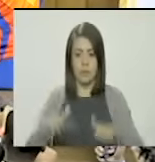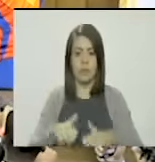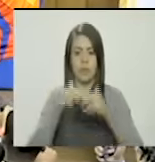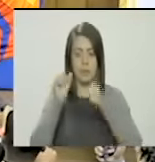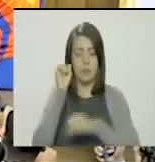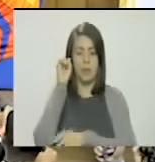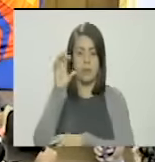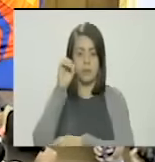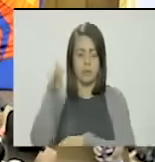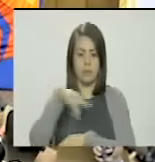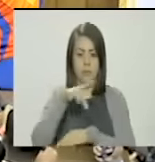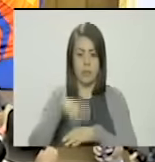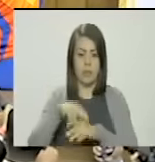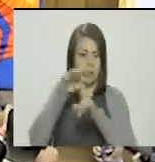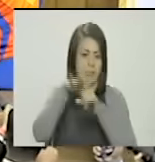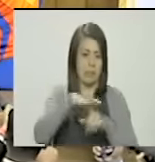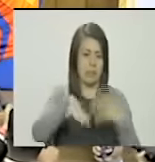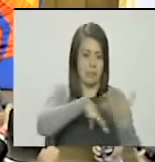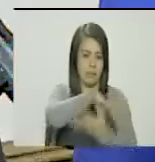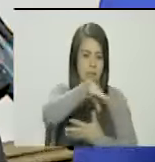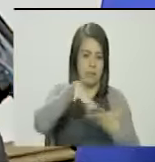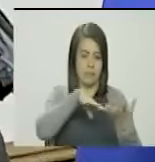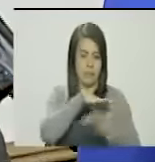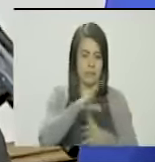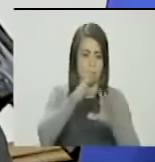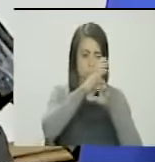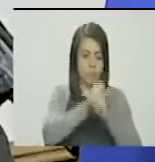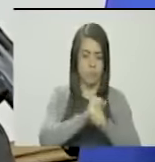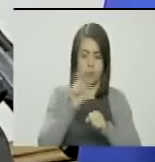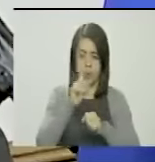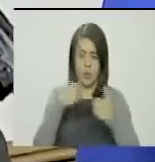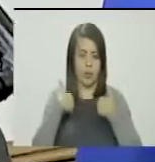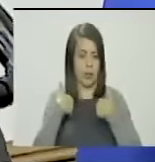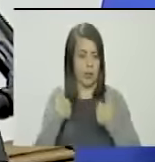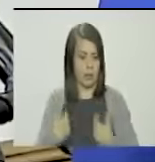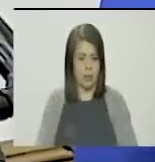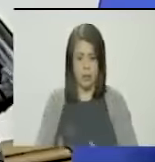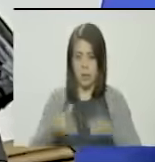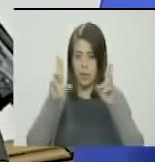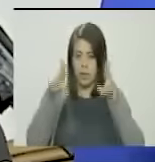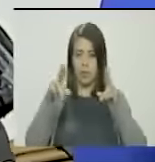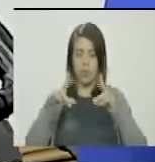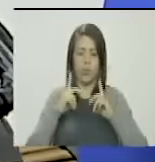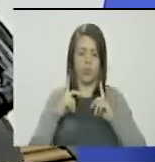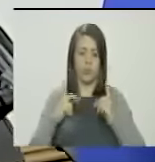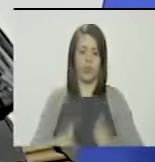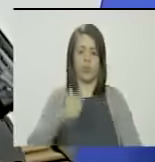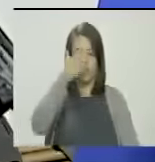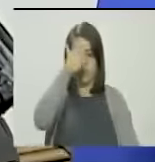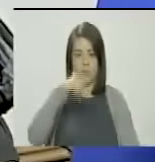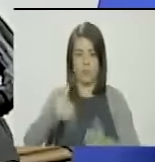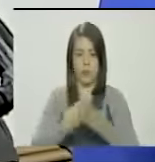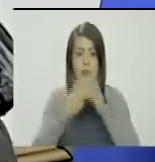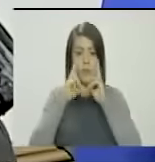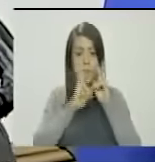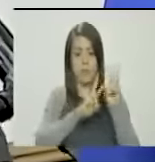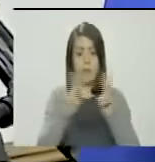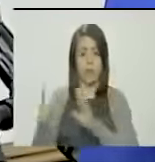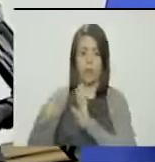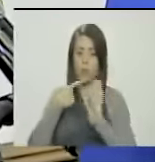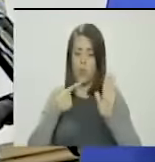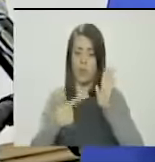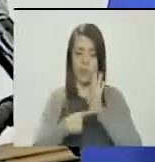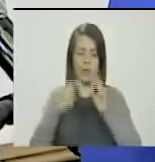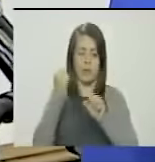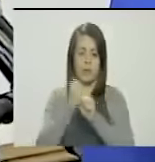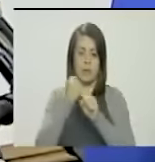el Parlamento de la ignominia y la oscuridad, no dar descanso a mi brazo, ni reposo a mi alma, hasta haber cumplida la